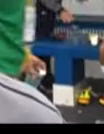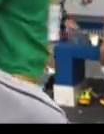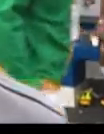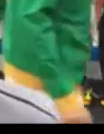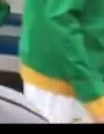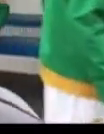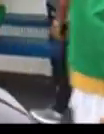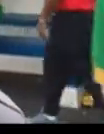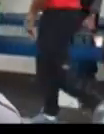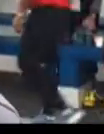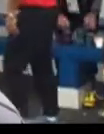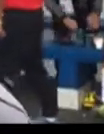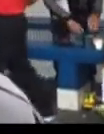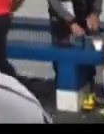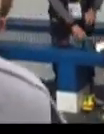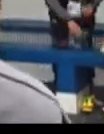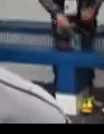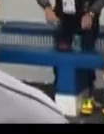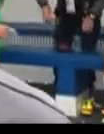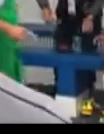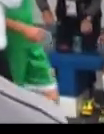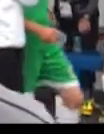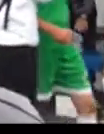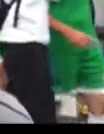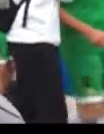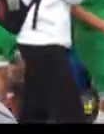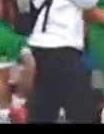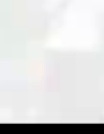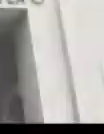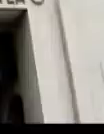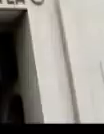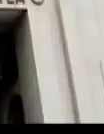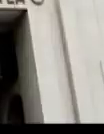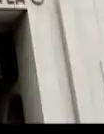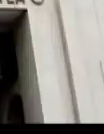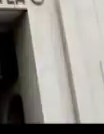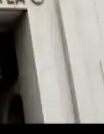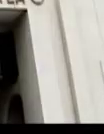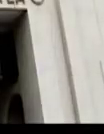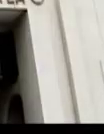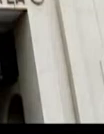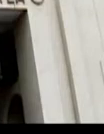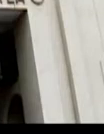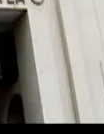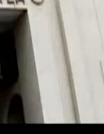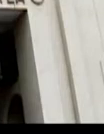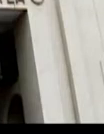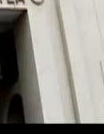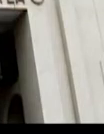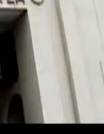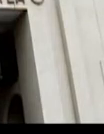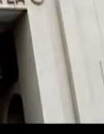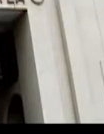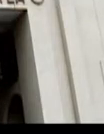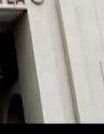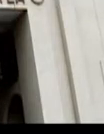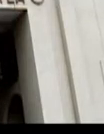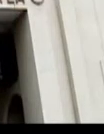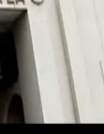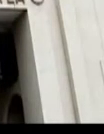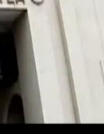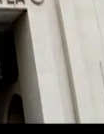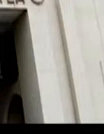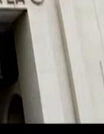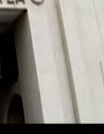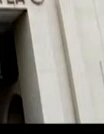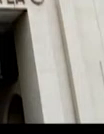el día de hoy creo que el equipo entiende las circunstancias. Lo que hay que seguir muy de cerca, por supuesto, que es lo que